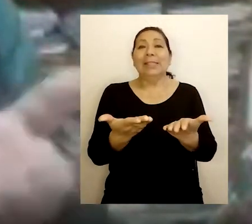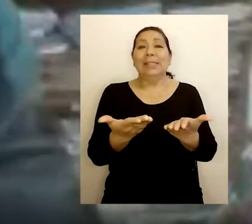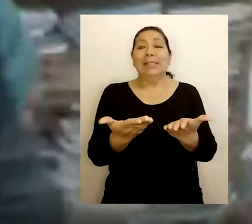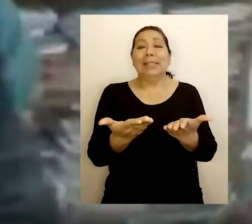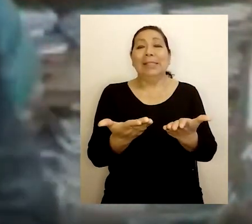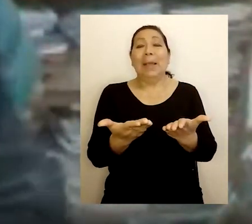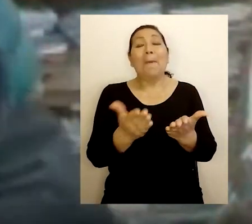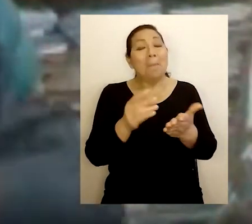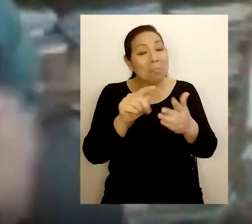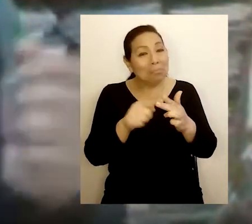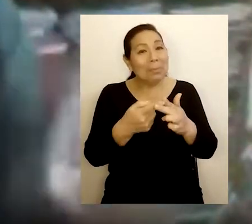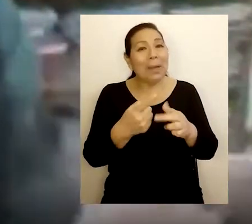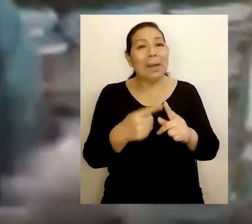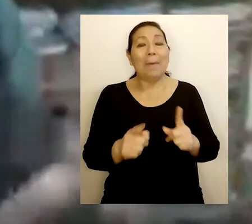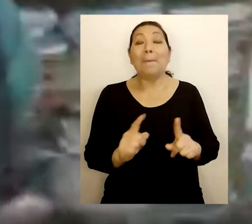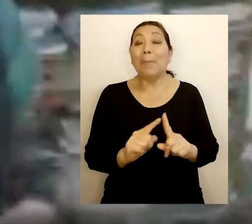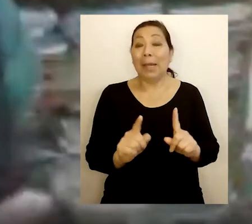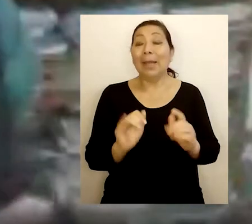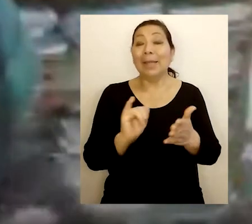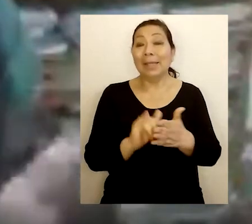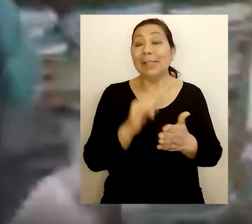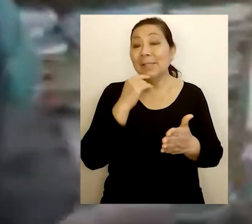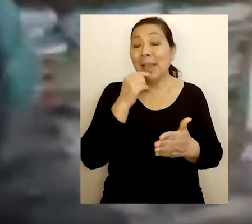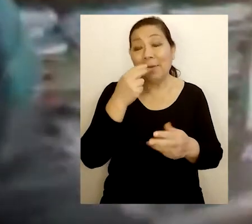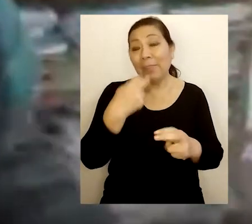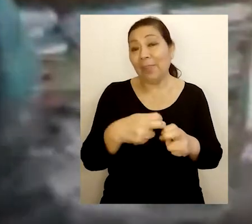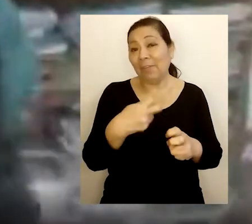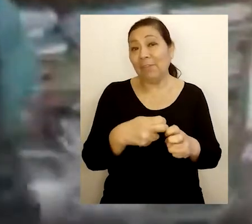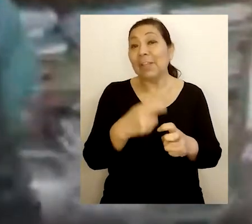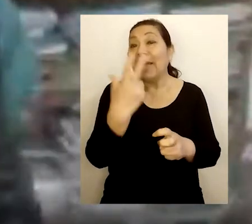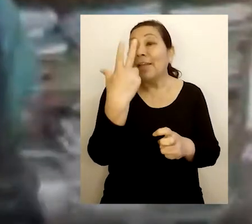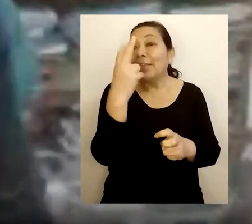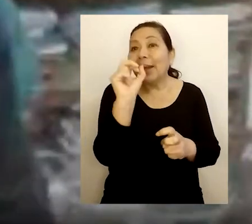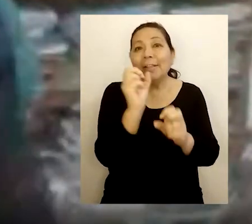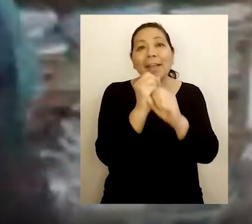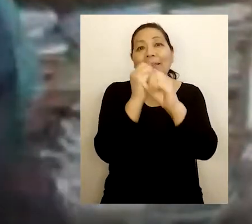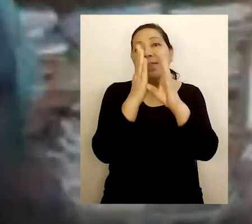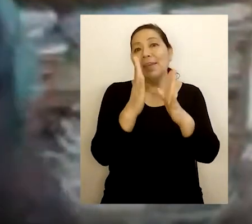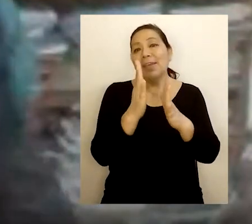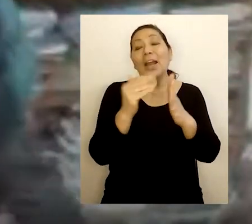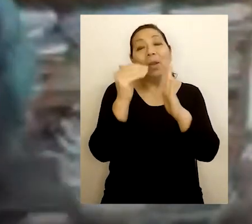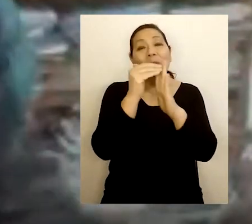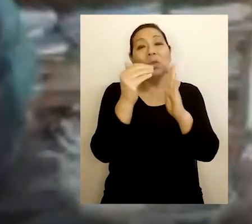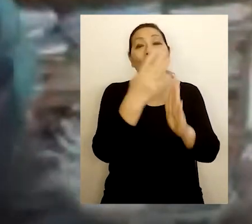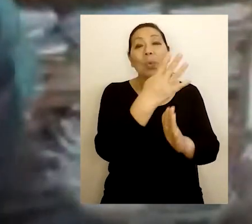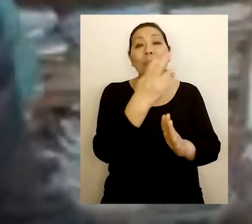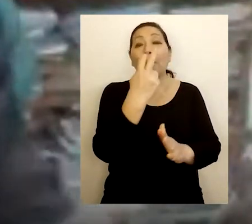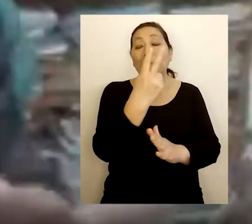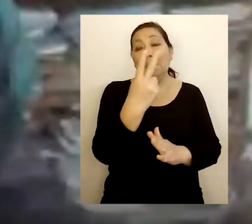tiene que ser más de 10 días. Y para que sea delito grave tiene que ser 30 días, de acuerdo al artículo